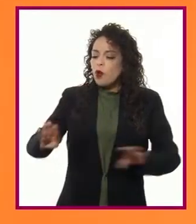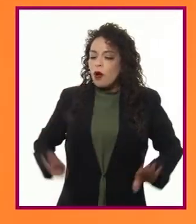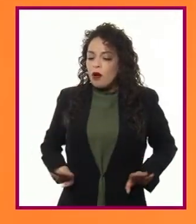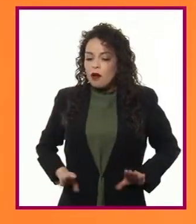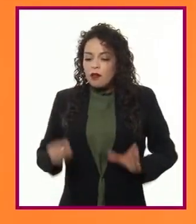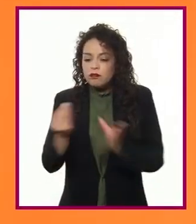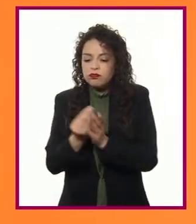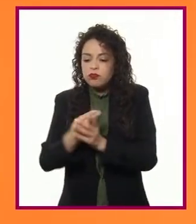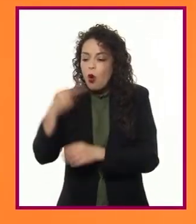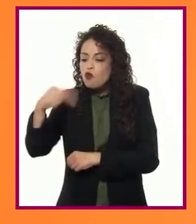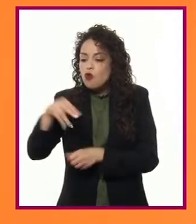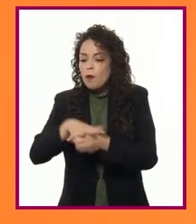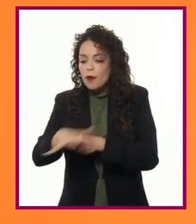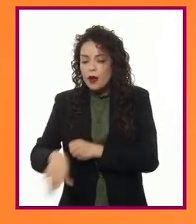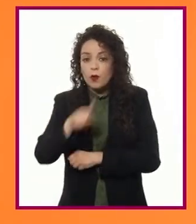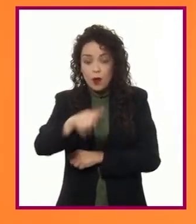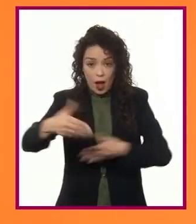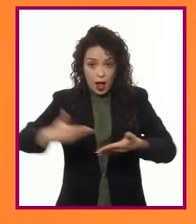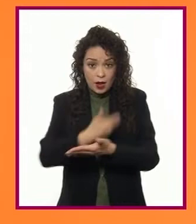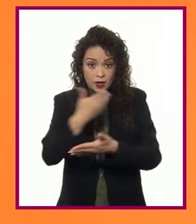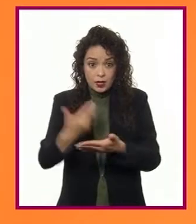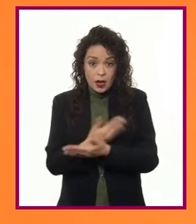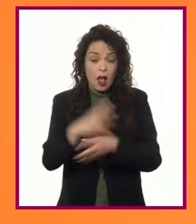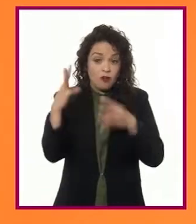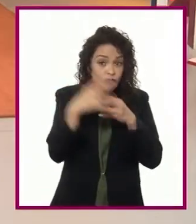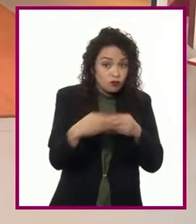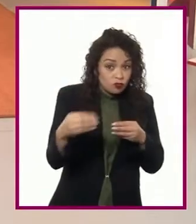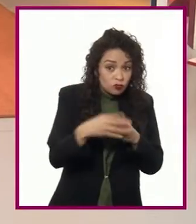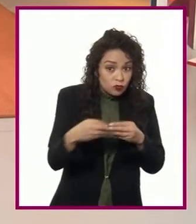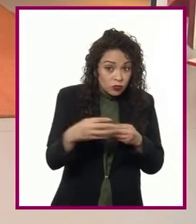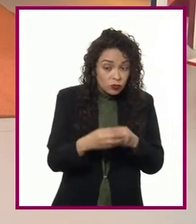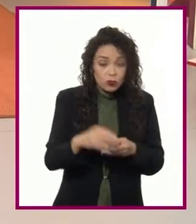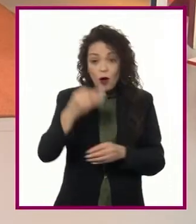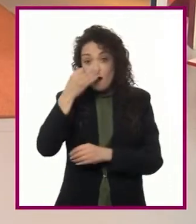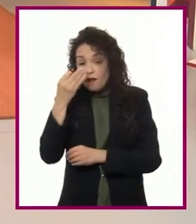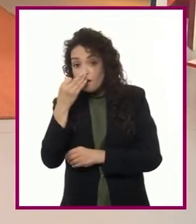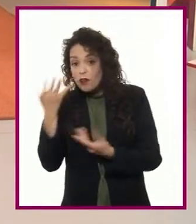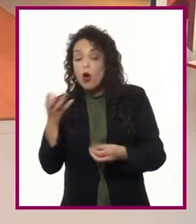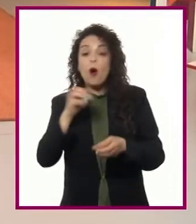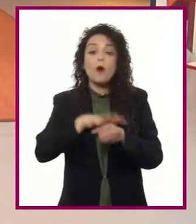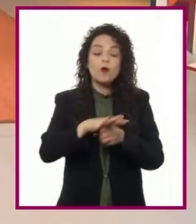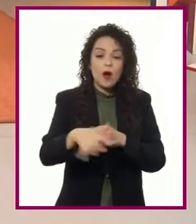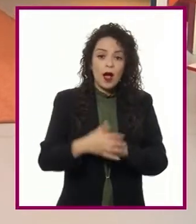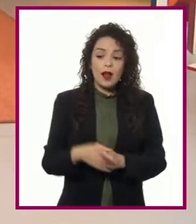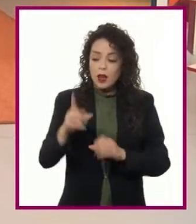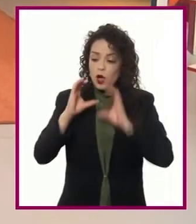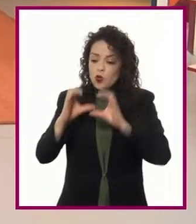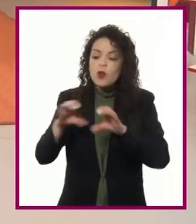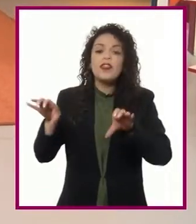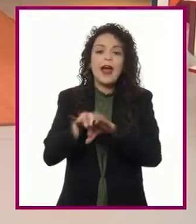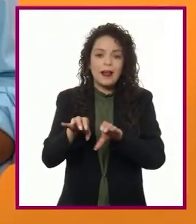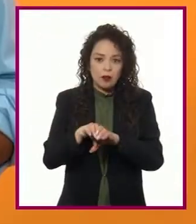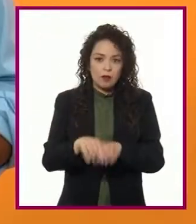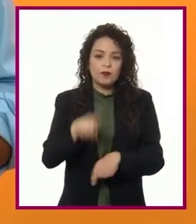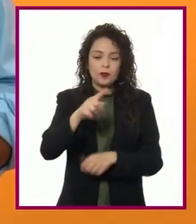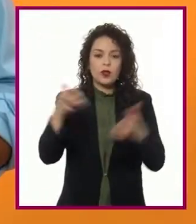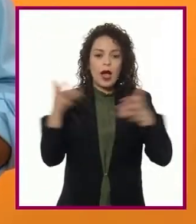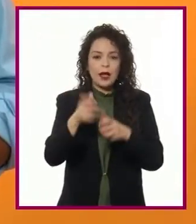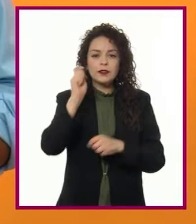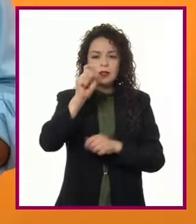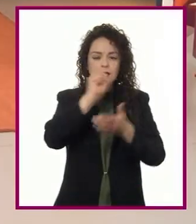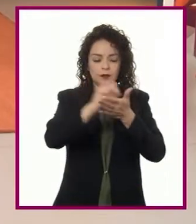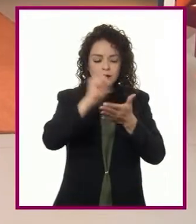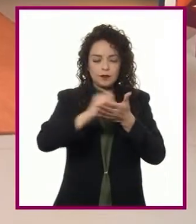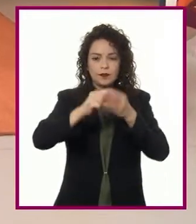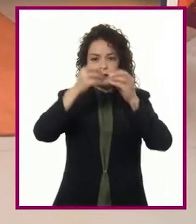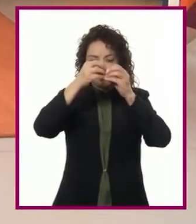si da frutos, cuáles son los cuidados que requieren. Elaboren un diagrama en el que describan sus cualidades y